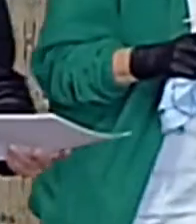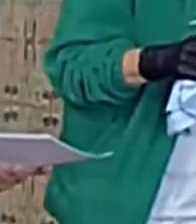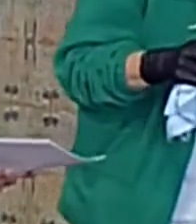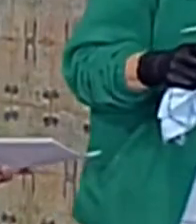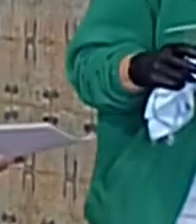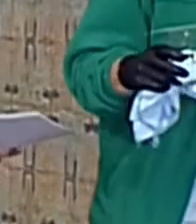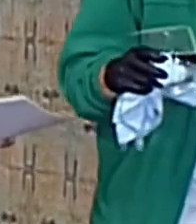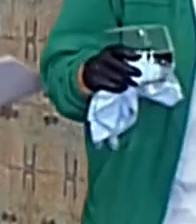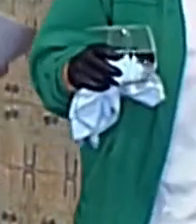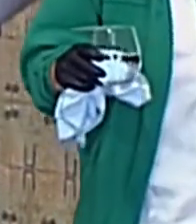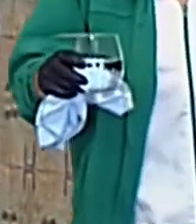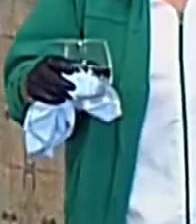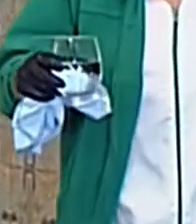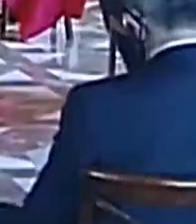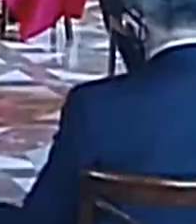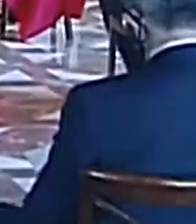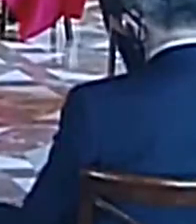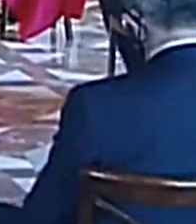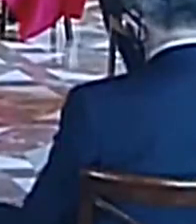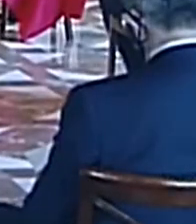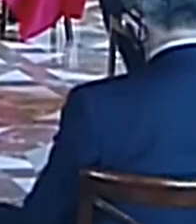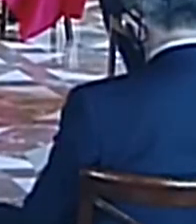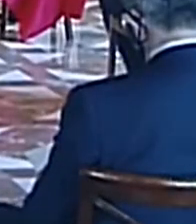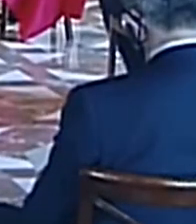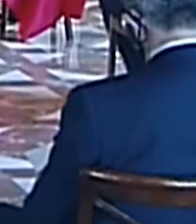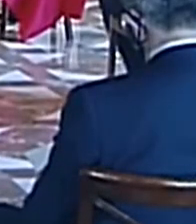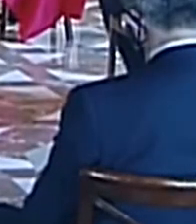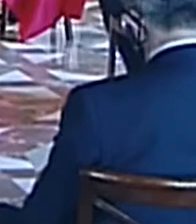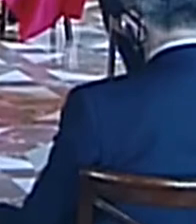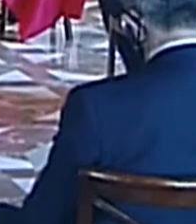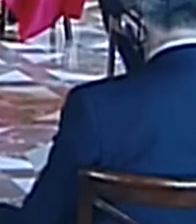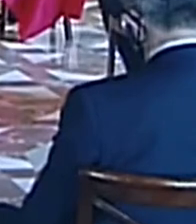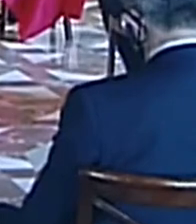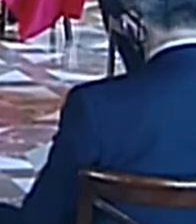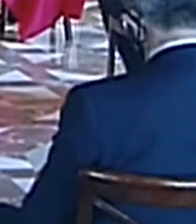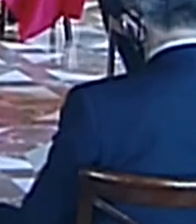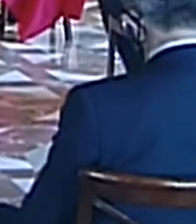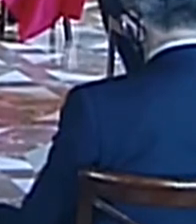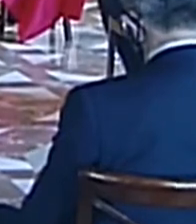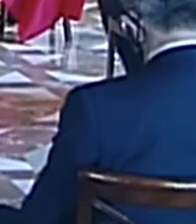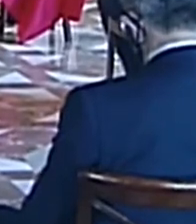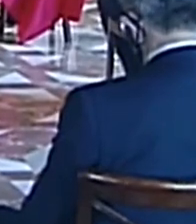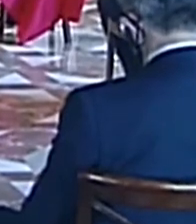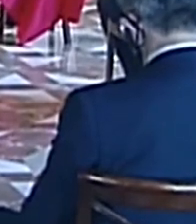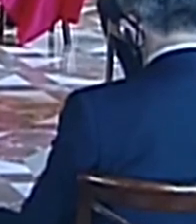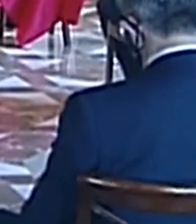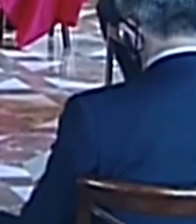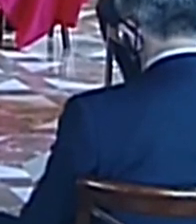Del 29º Premio de Convivencia y presidente de la COE, don Antonio Garamendi.